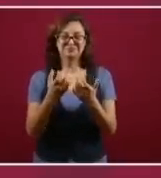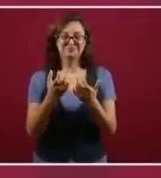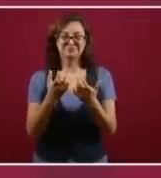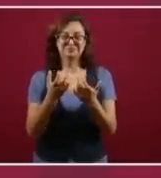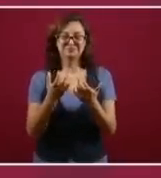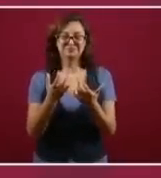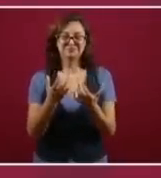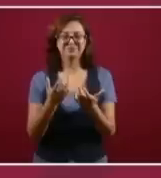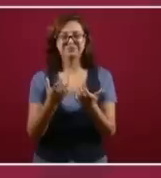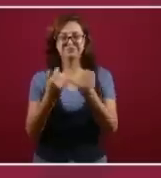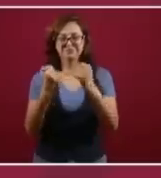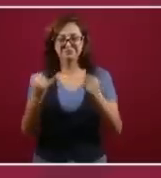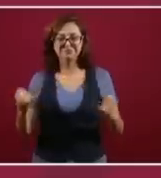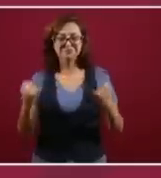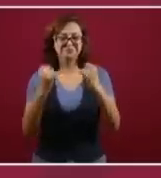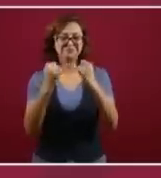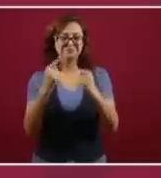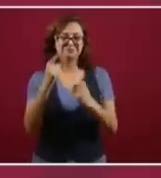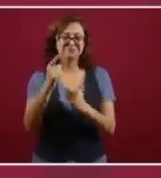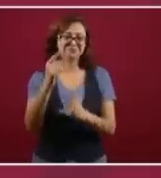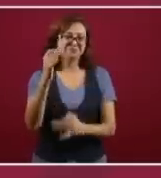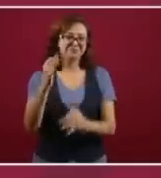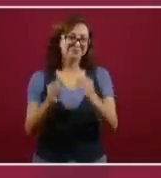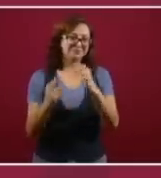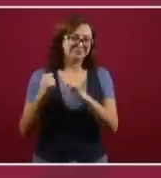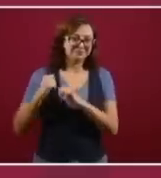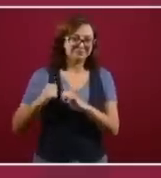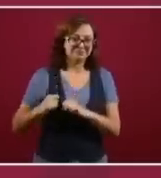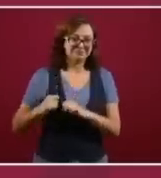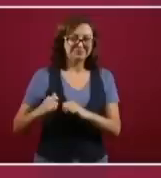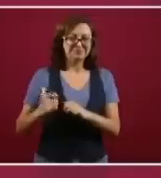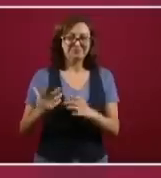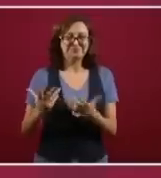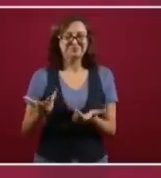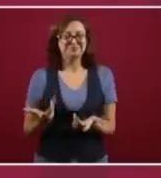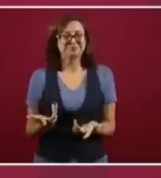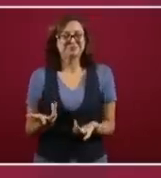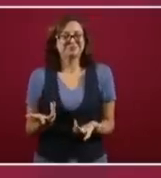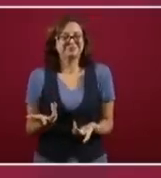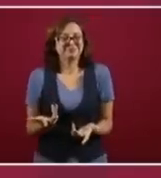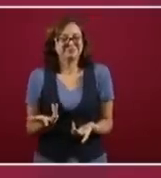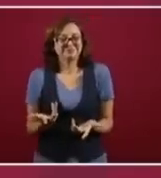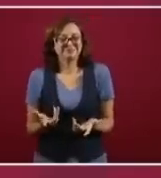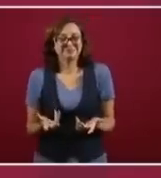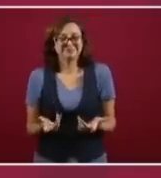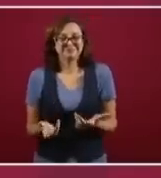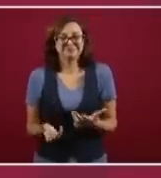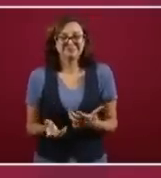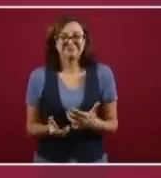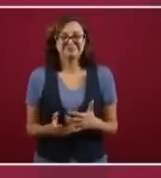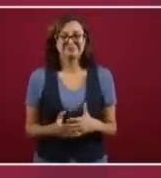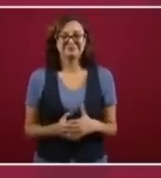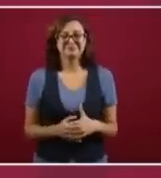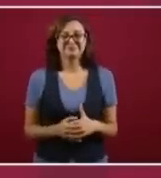las instancias del Poder Judicial. O sea, ¿cuál es